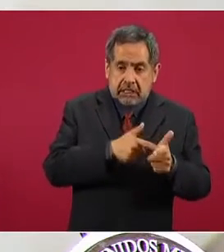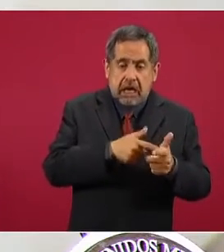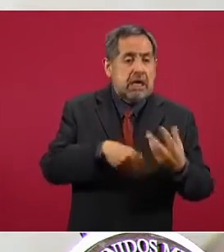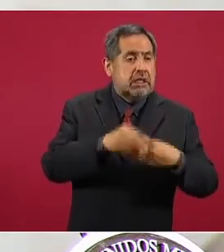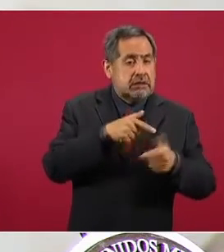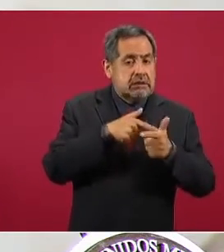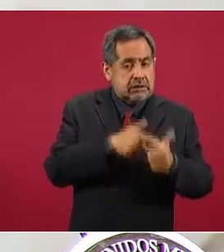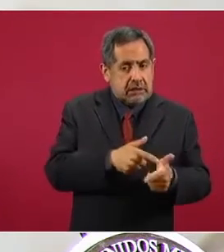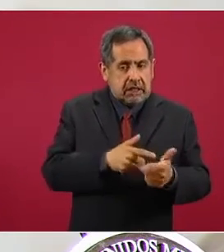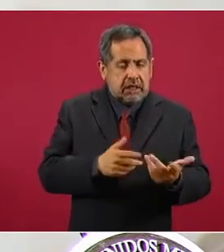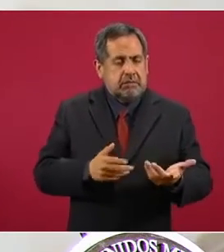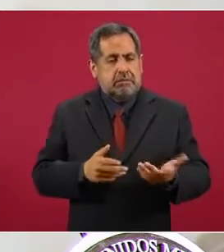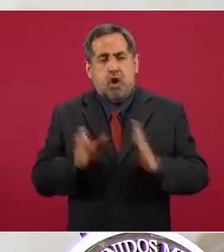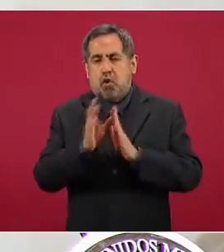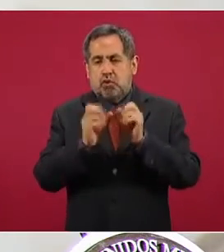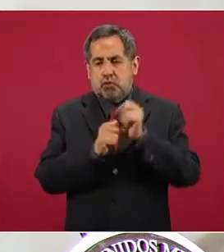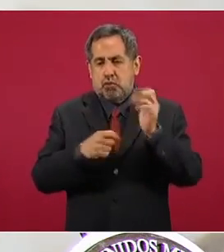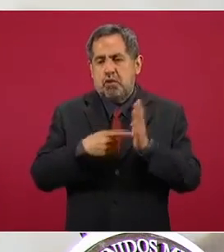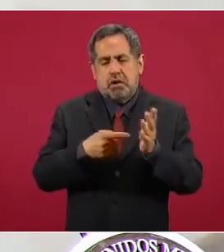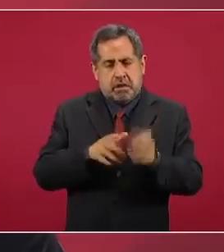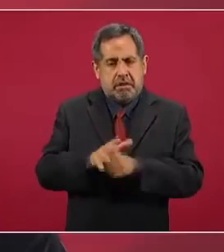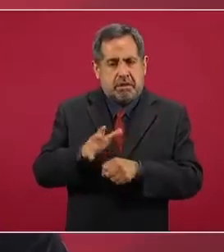Está en la Constitución.